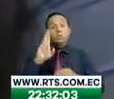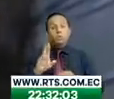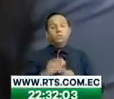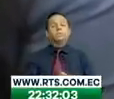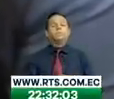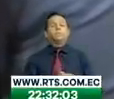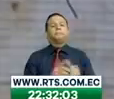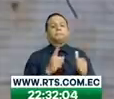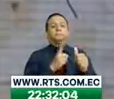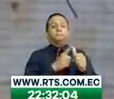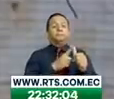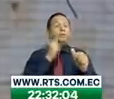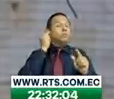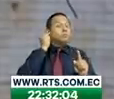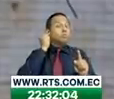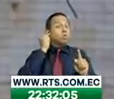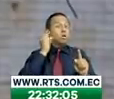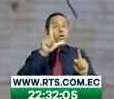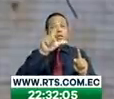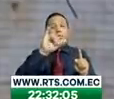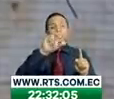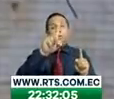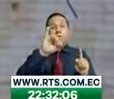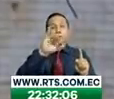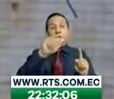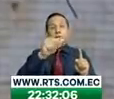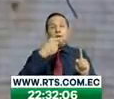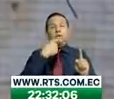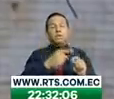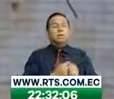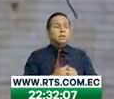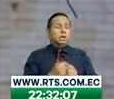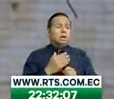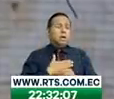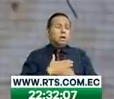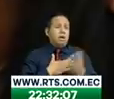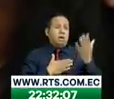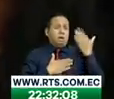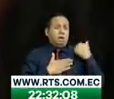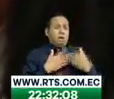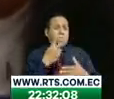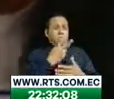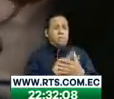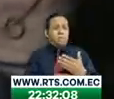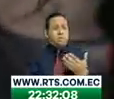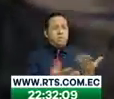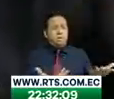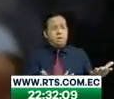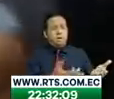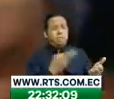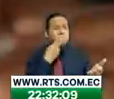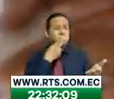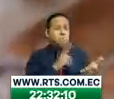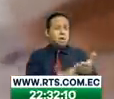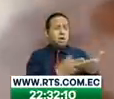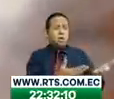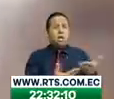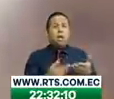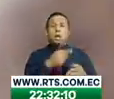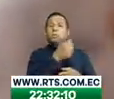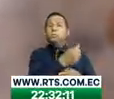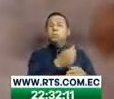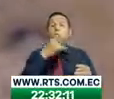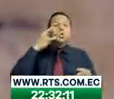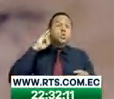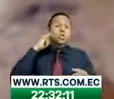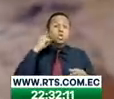Lidia asegura que esta carta es el último recuerdo que le queda de sus hijas. Semanas antes, la pequeña de solo 6 años